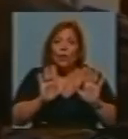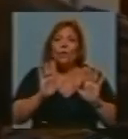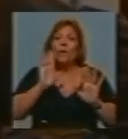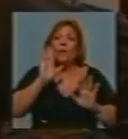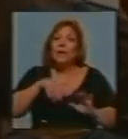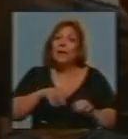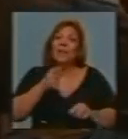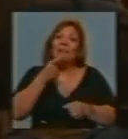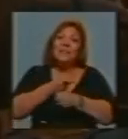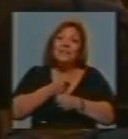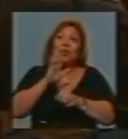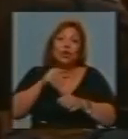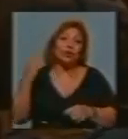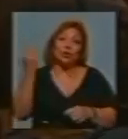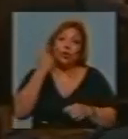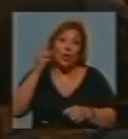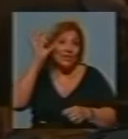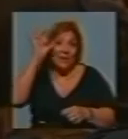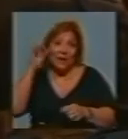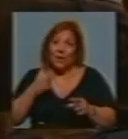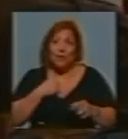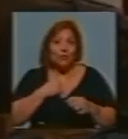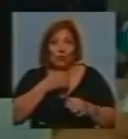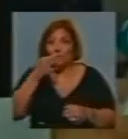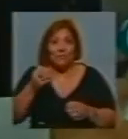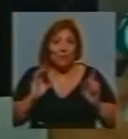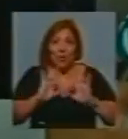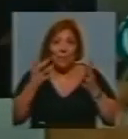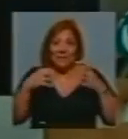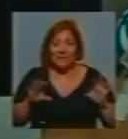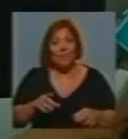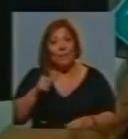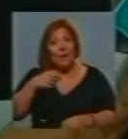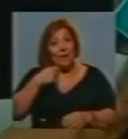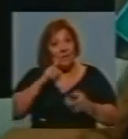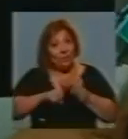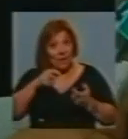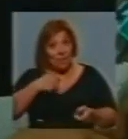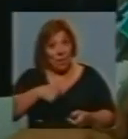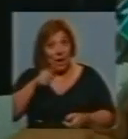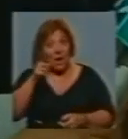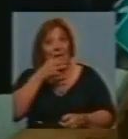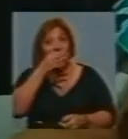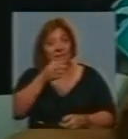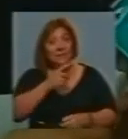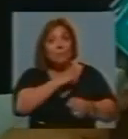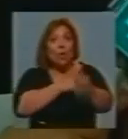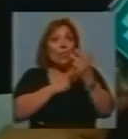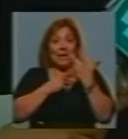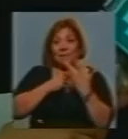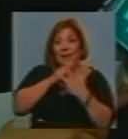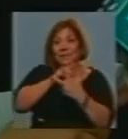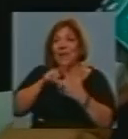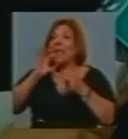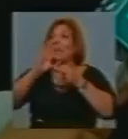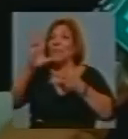Es una decisión que tendrían que tomar los legisladores, por lo tanto no corresponde que yo me pronuncie. La senadora Topolansky dijo que los poderes en el Estado deben ser